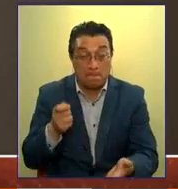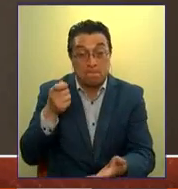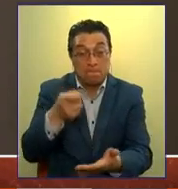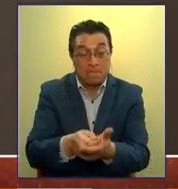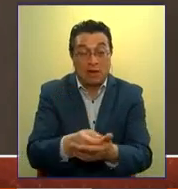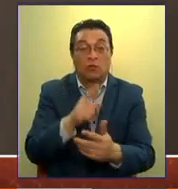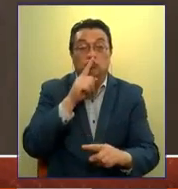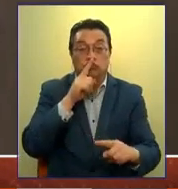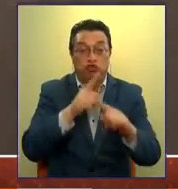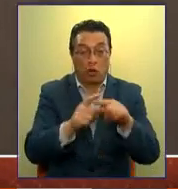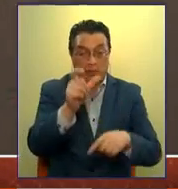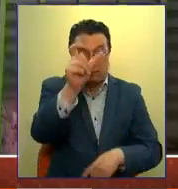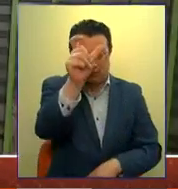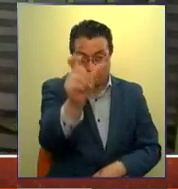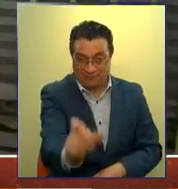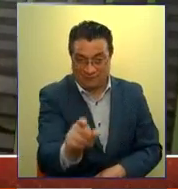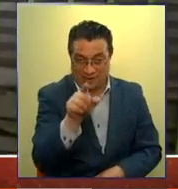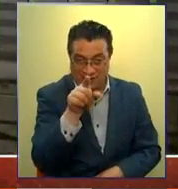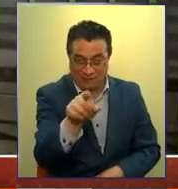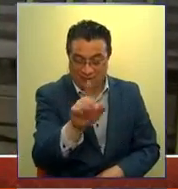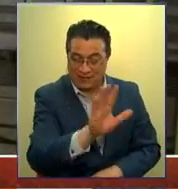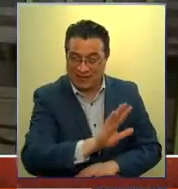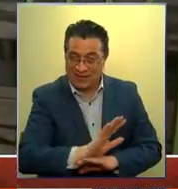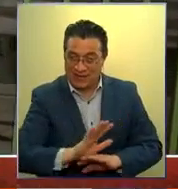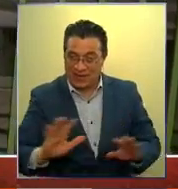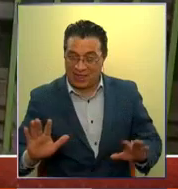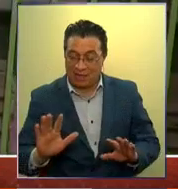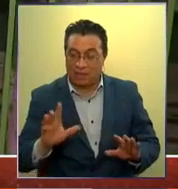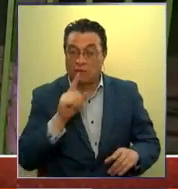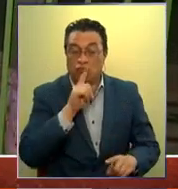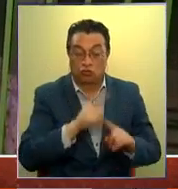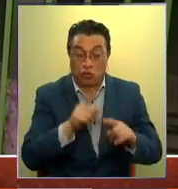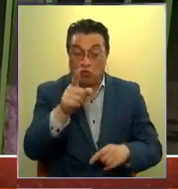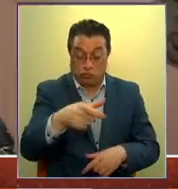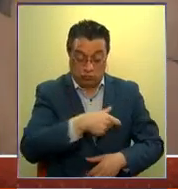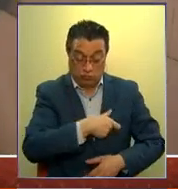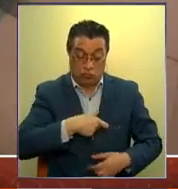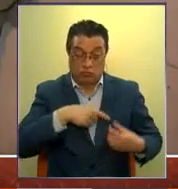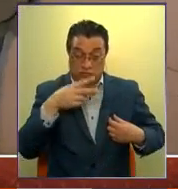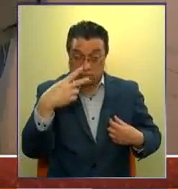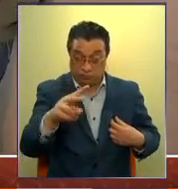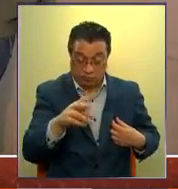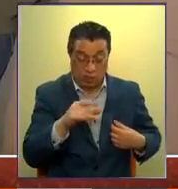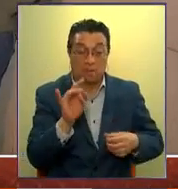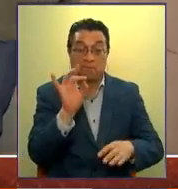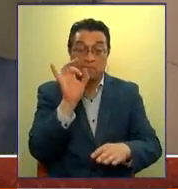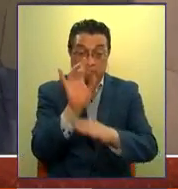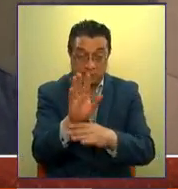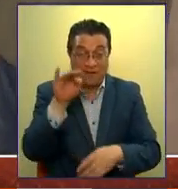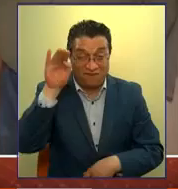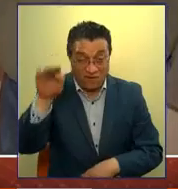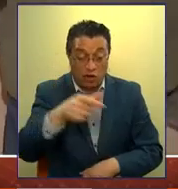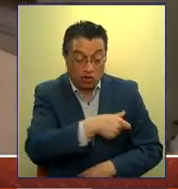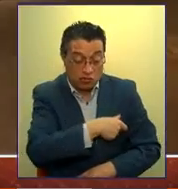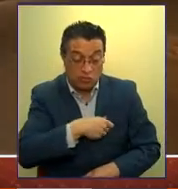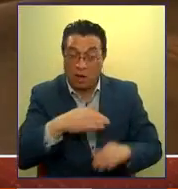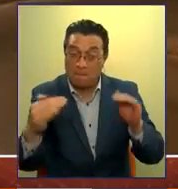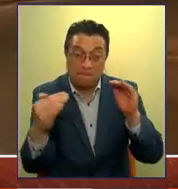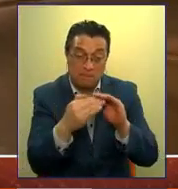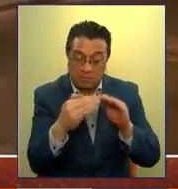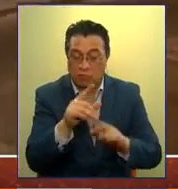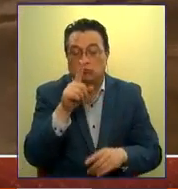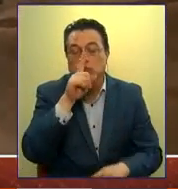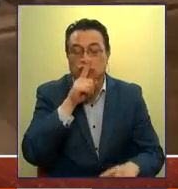nominativo, solamente se va a depositar en cuentas abiertas exclusivamente por los afiliados, y los pagos, los vales vistas también son